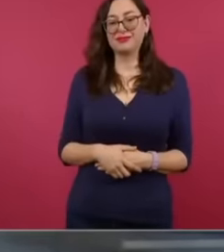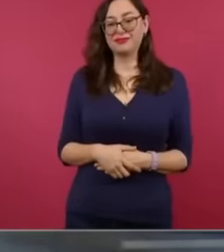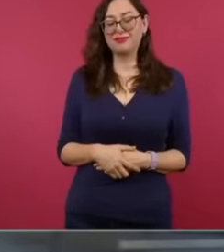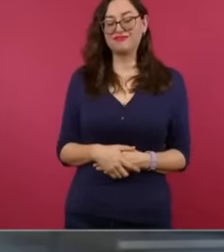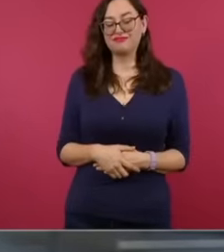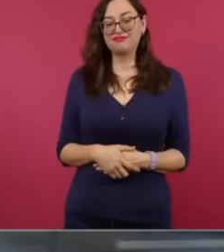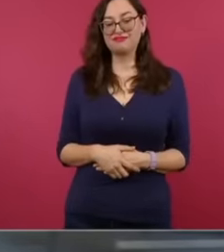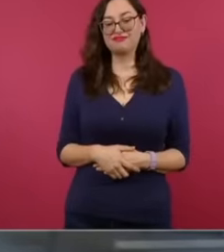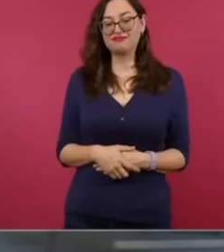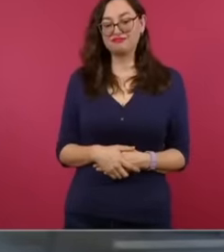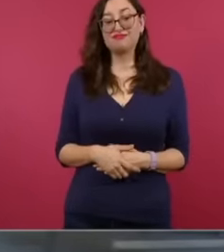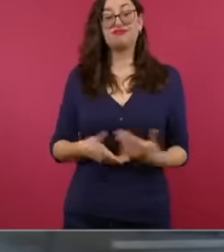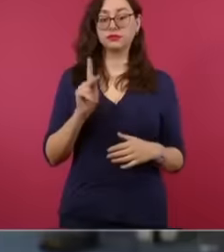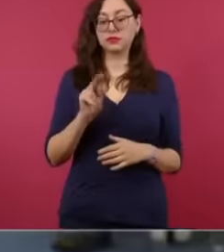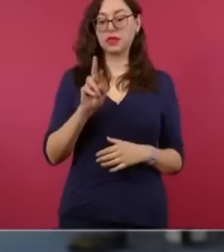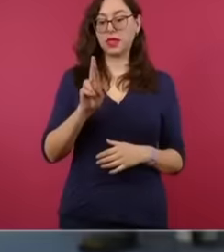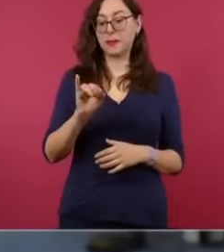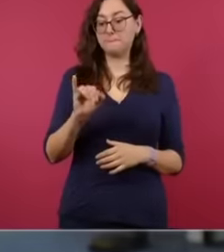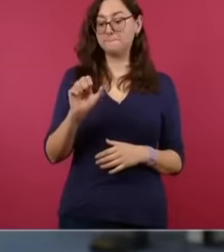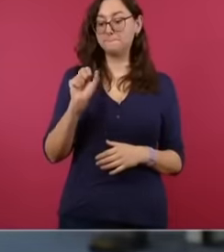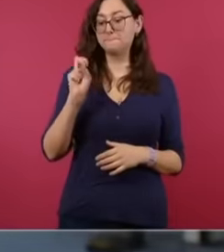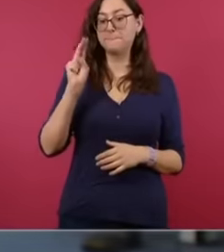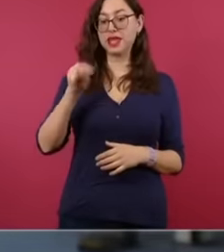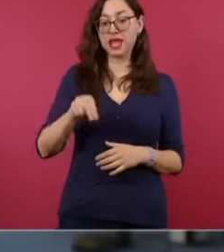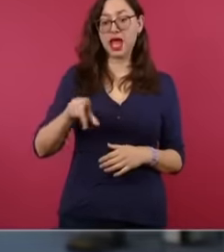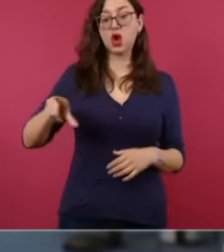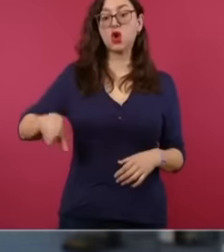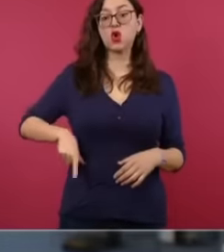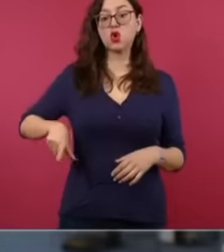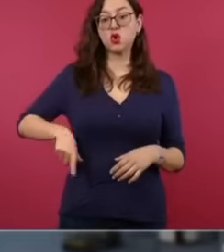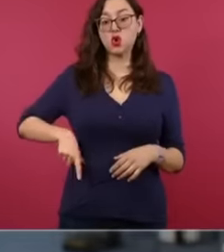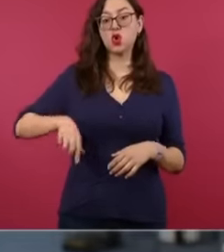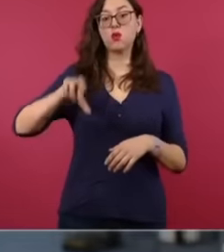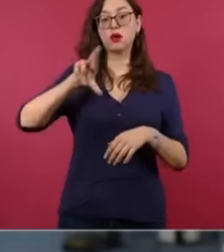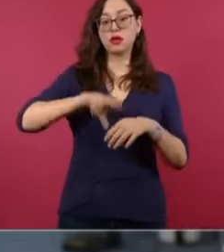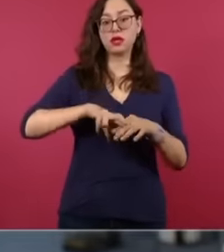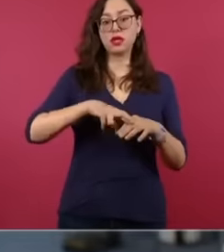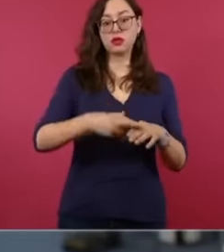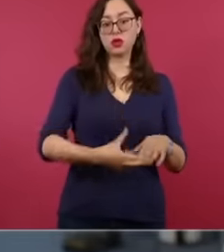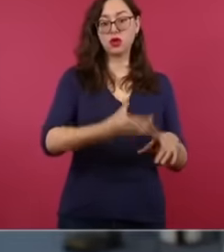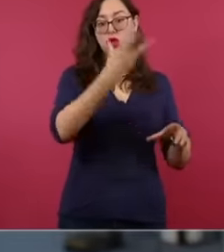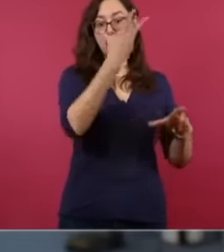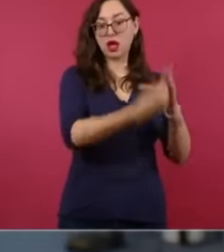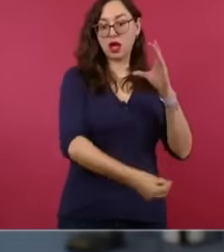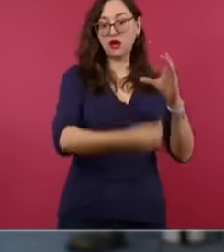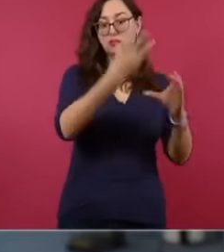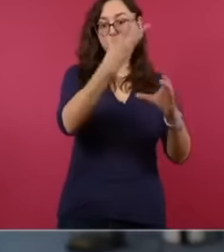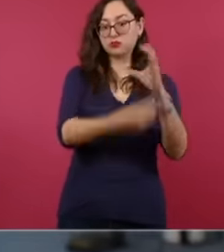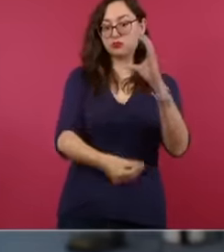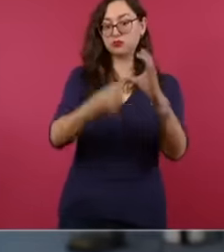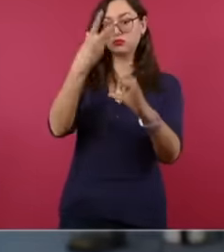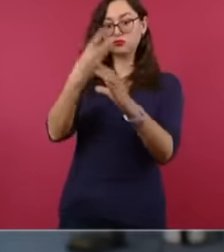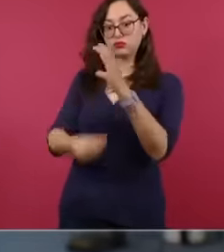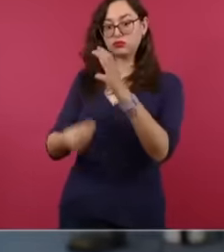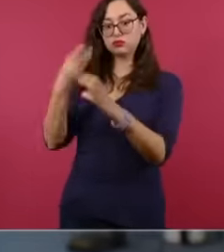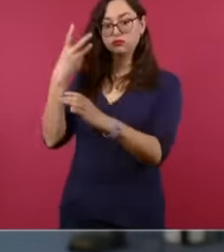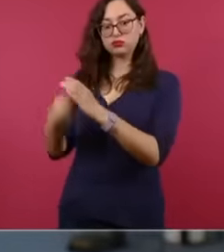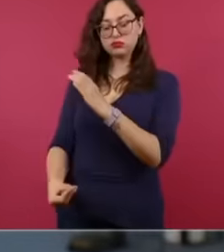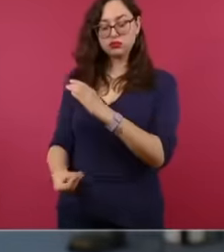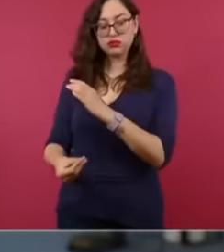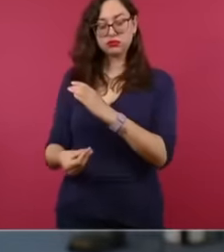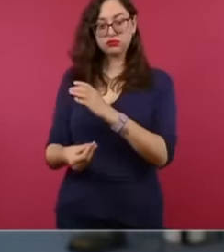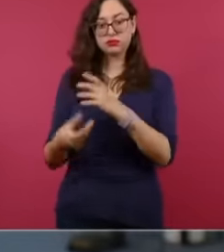Y además de todo esto, da opiniones fuera de tema y sobre todo, se llevó toda la conferencia